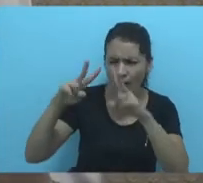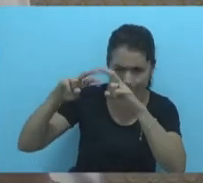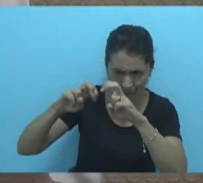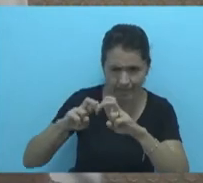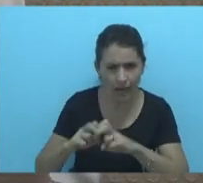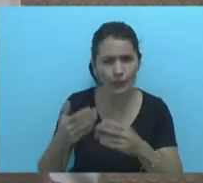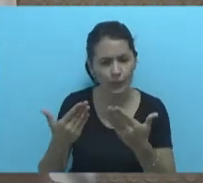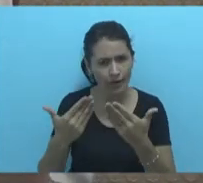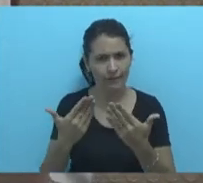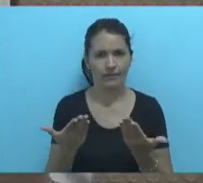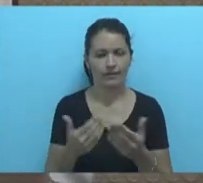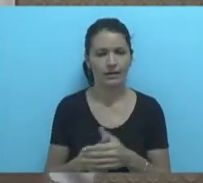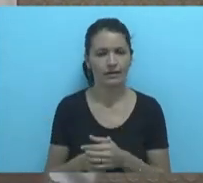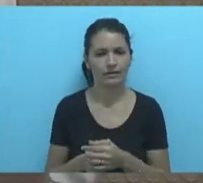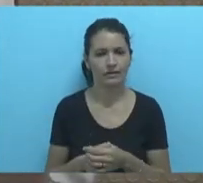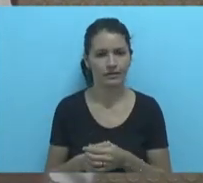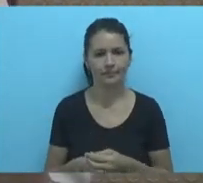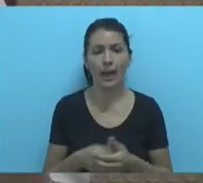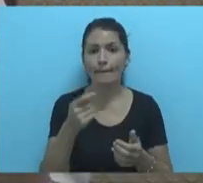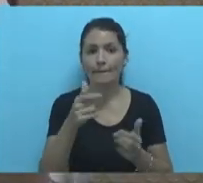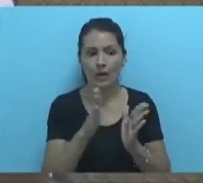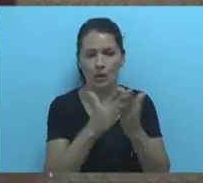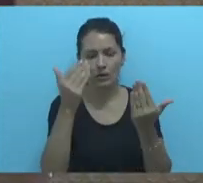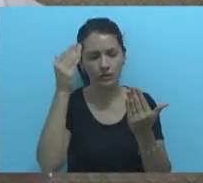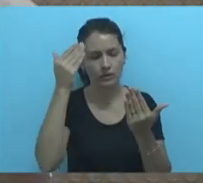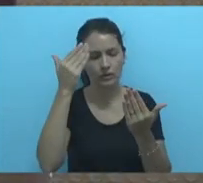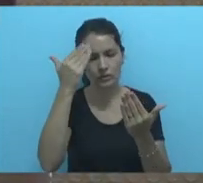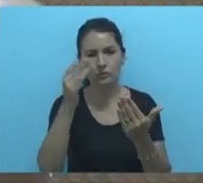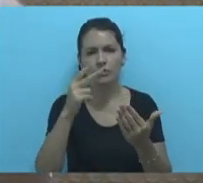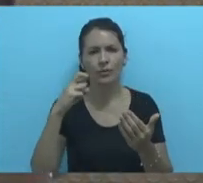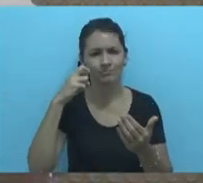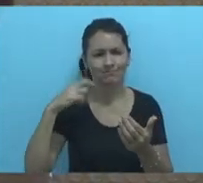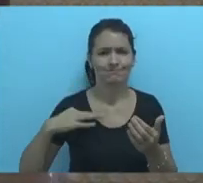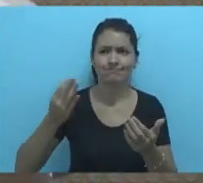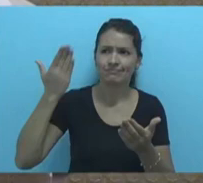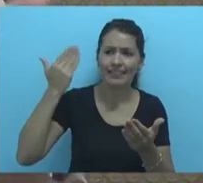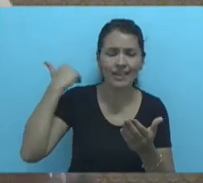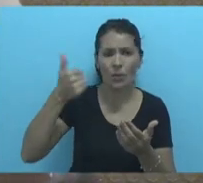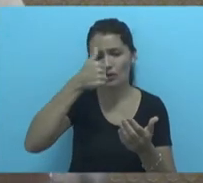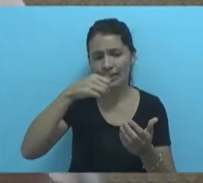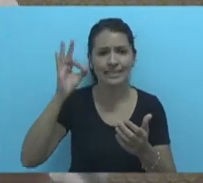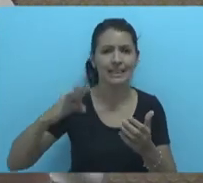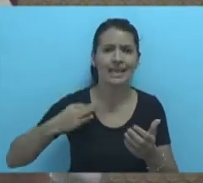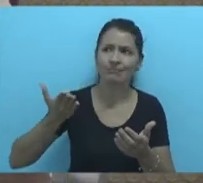había triple inmunidad. Ahora, fue eso hace 60